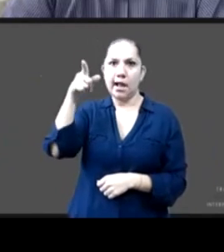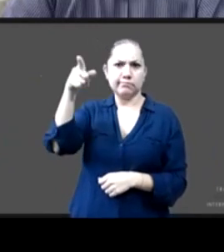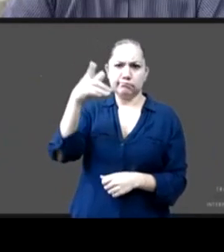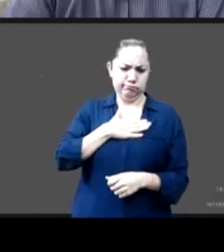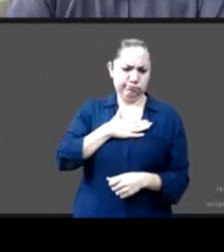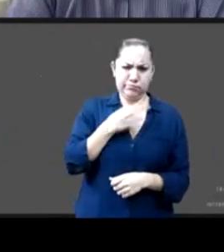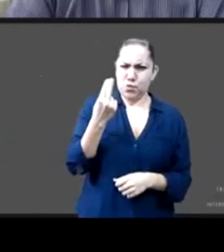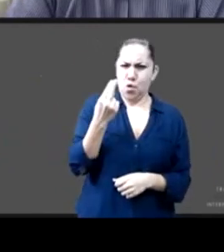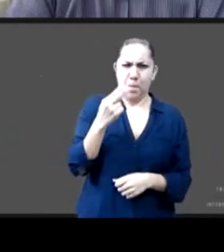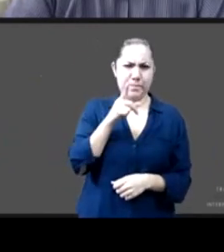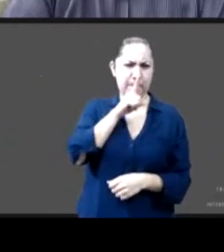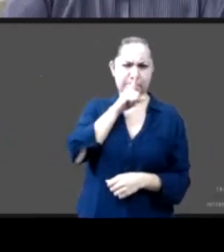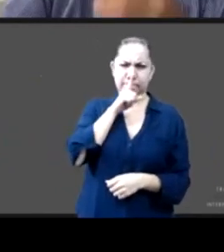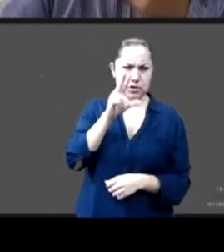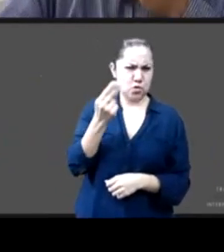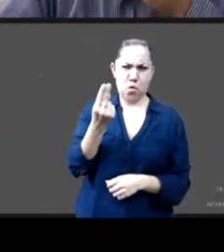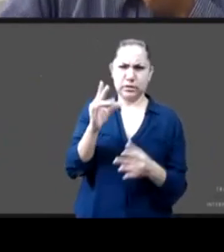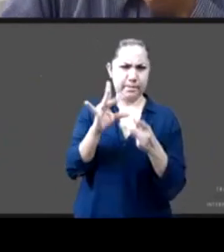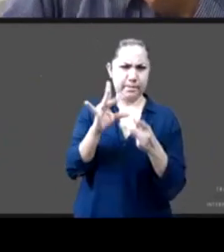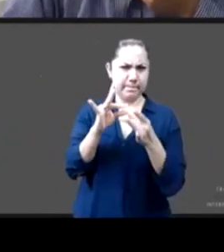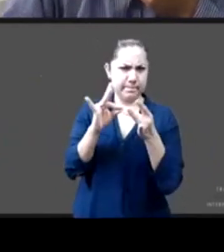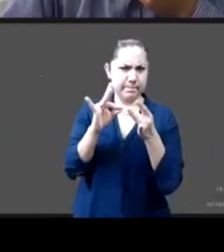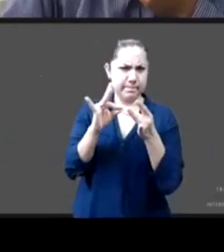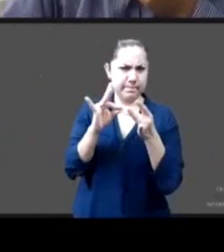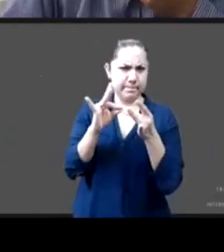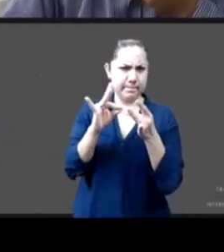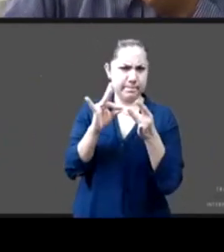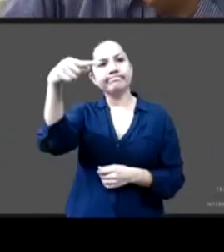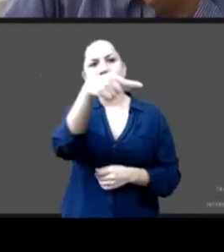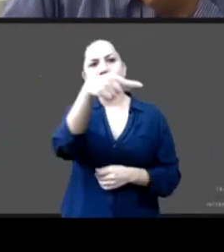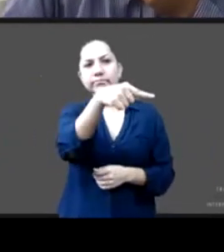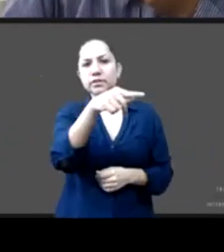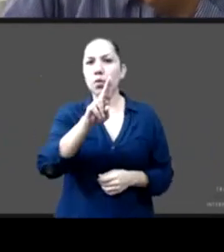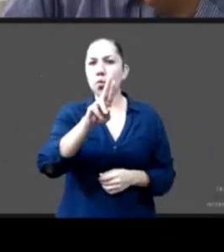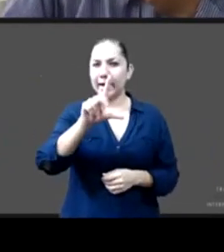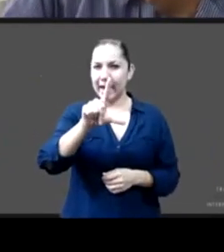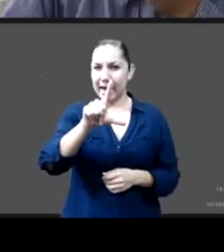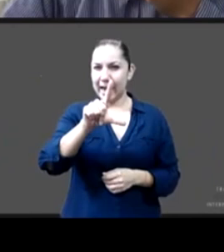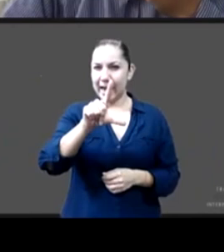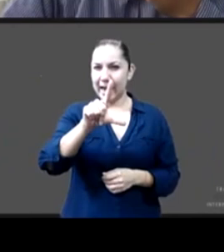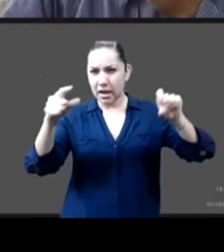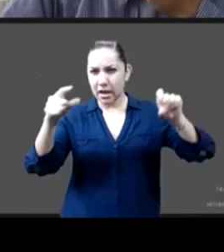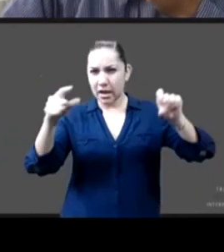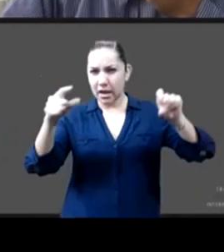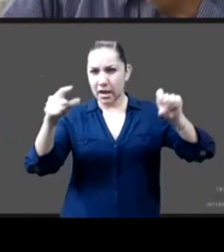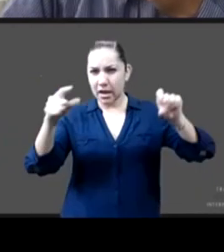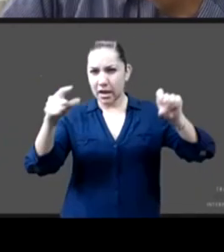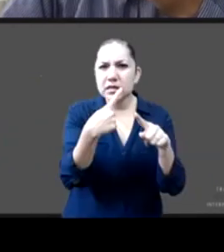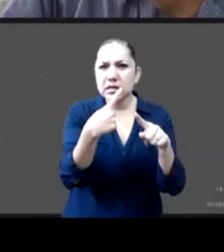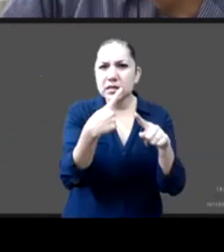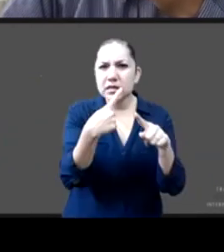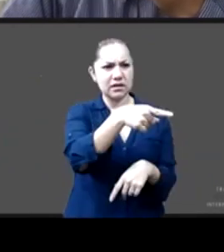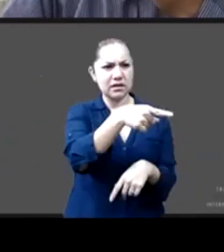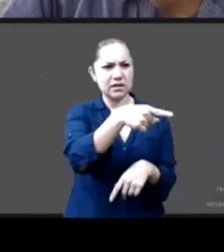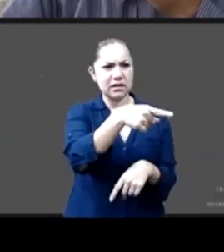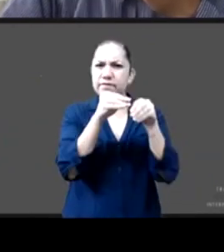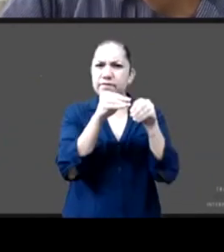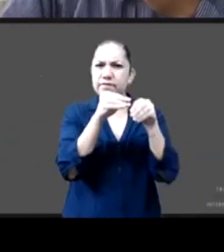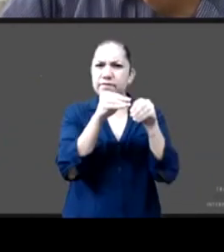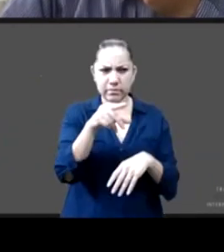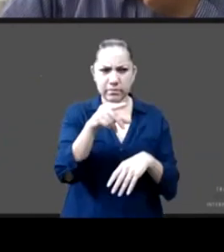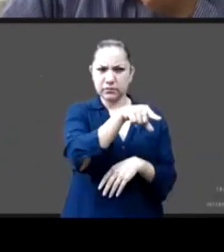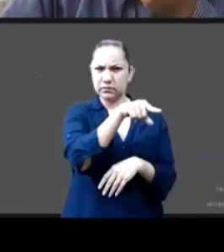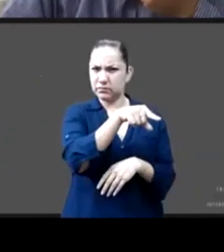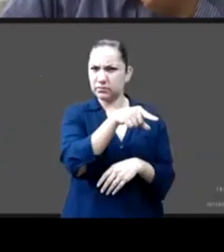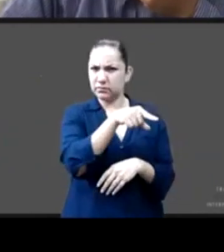que aporta es el URL del material de abuso infantil que se encontró en línea. ¿Cómo trabajan estas